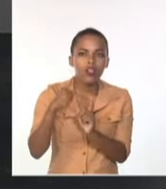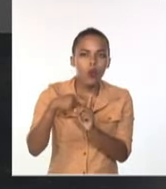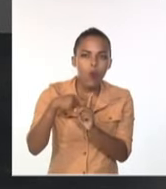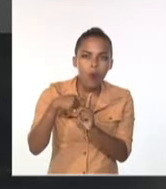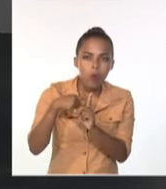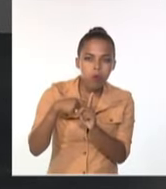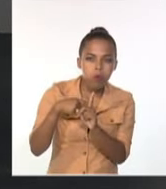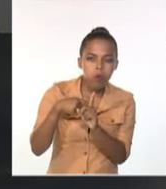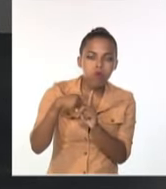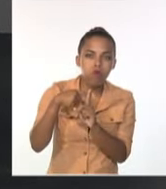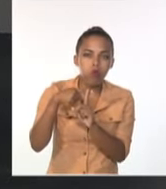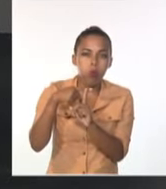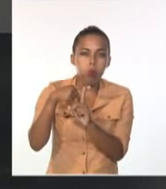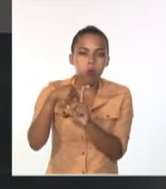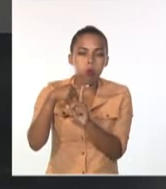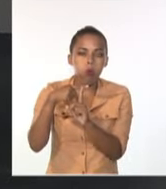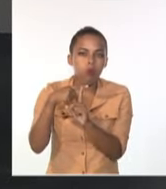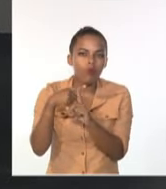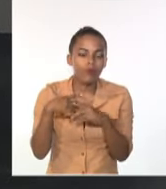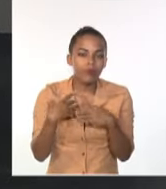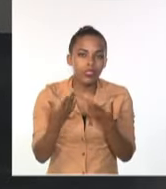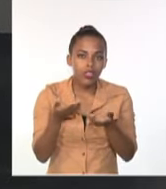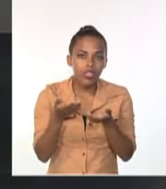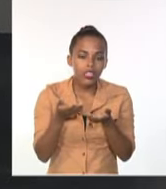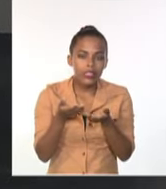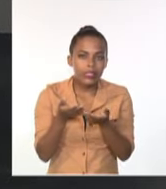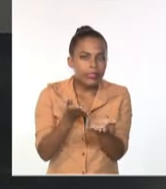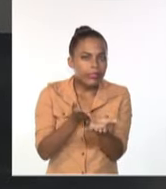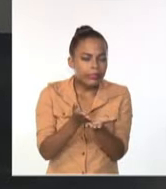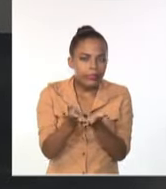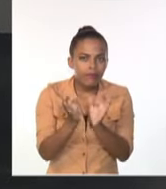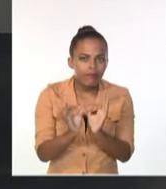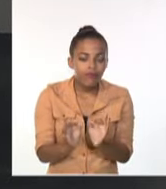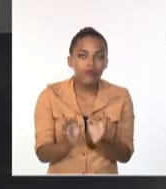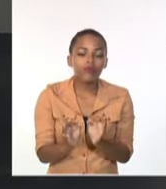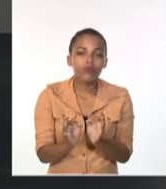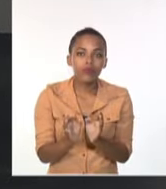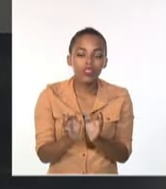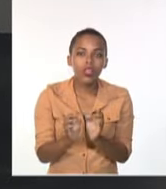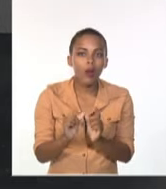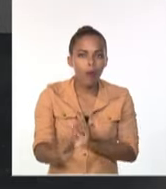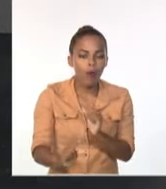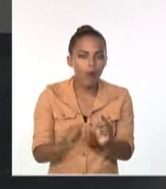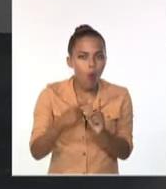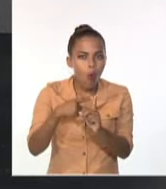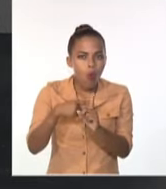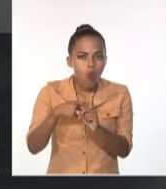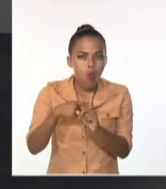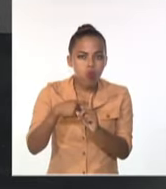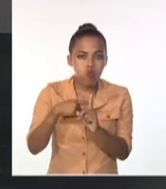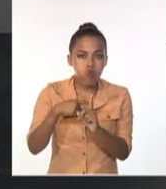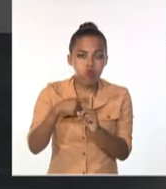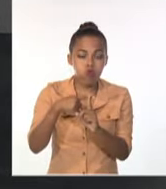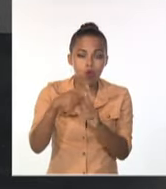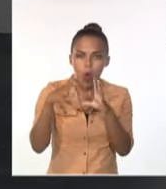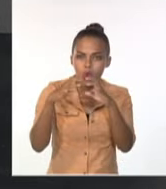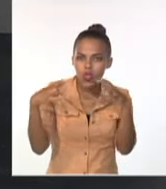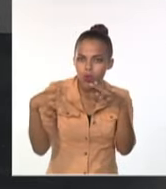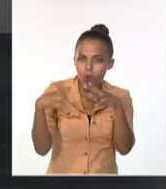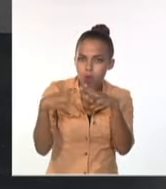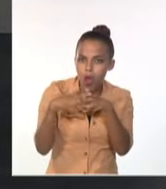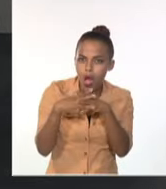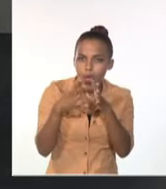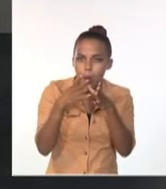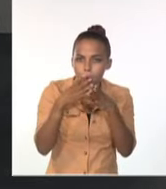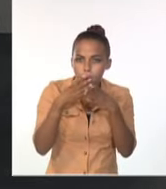llegarán a estar eh Como hasta ahora Aunque la sensación térmica va subiendo porque ya los nublados y las lluvias pues